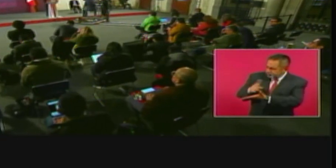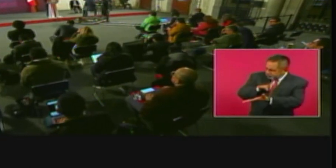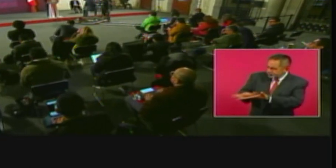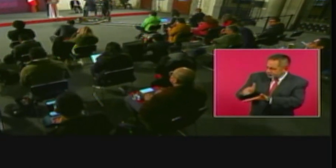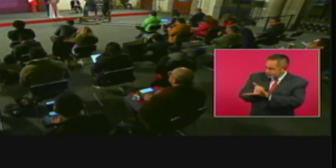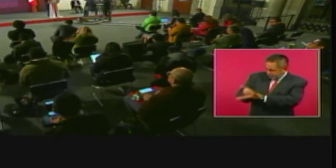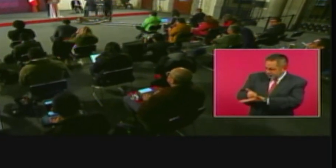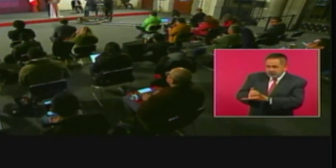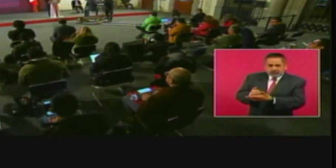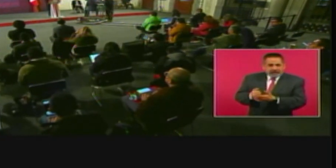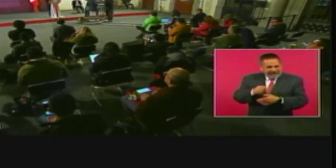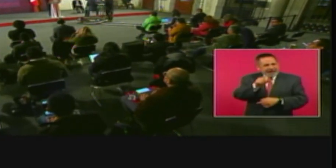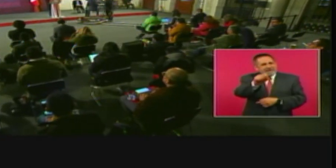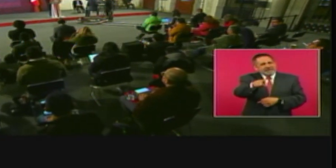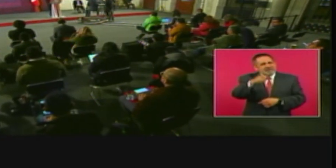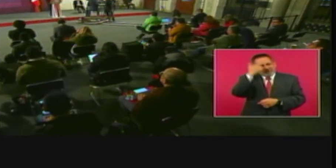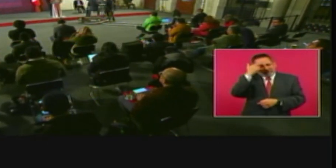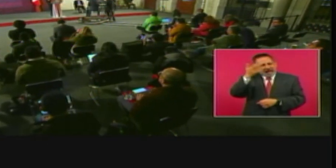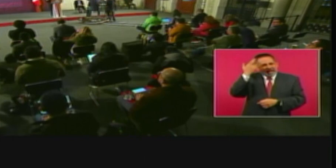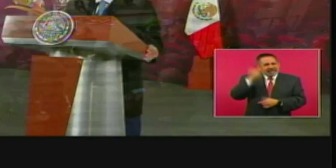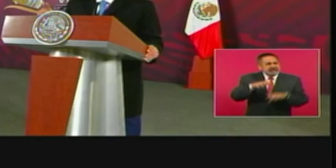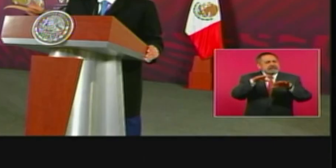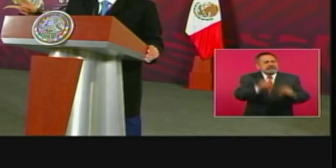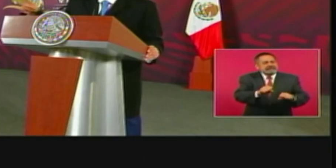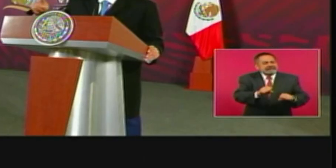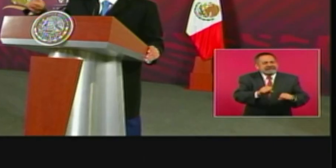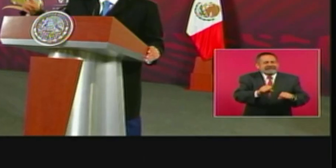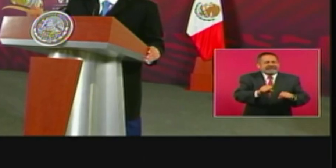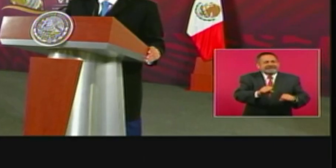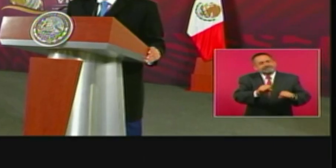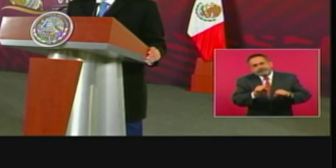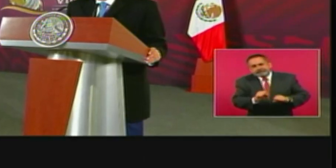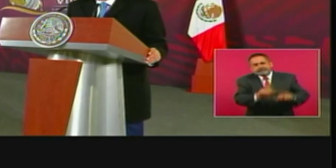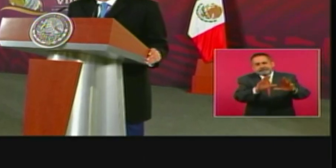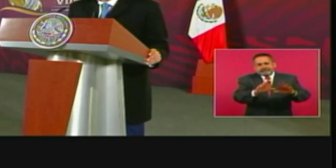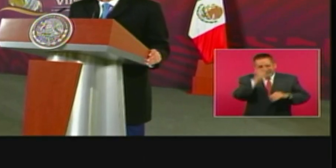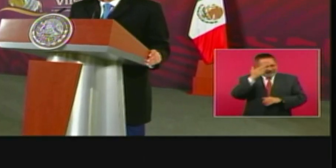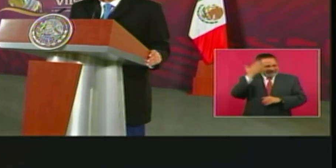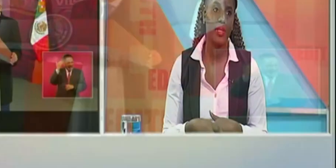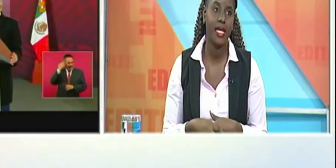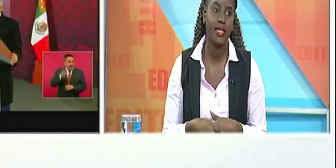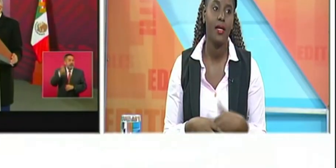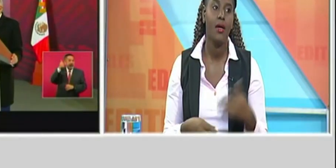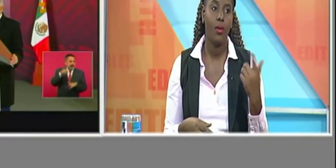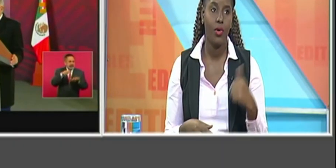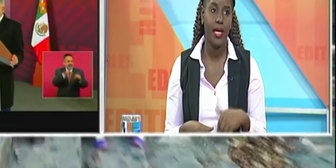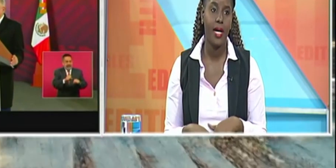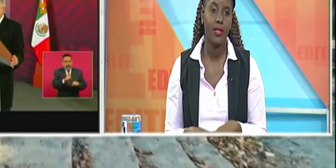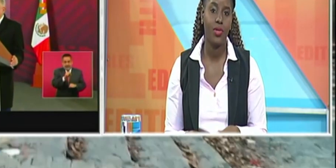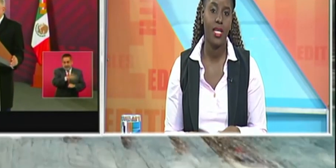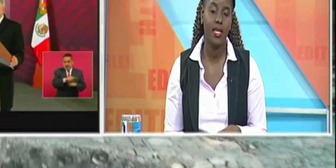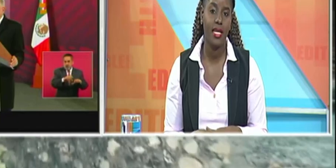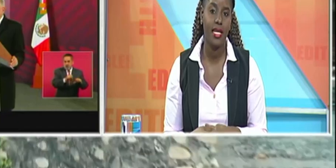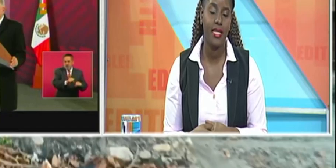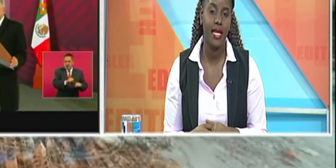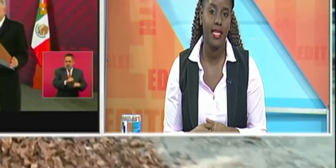deja entrever, además que es mucha coincidencia que antes de que comience una cumbre tan importante como la que va a